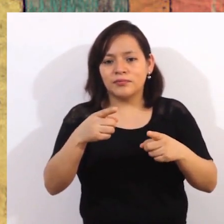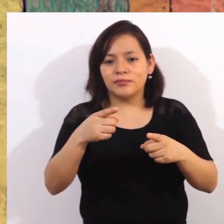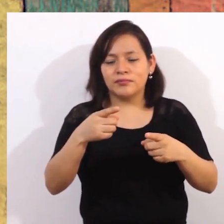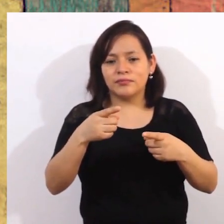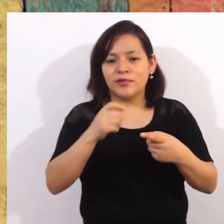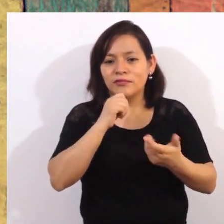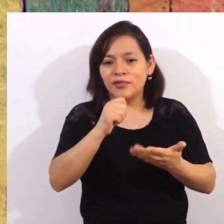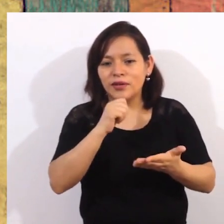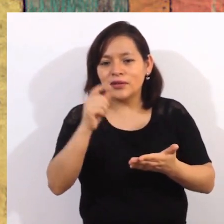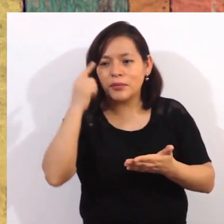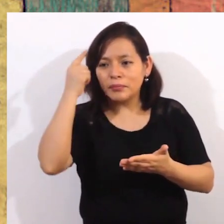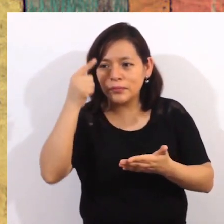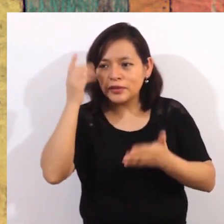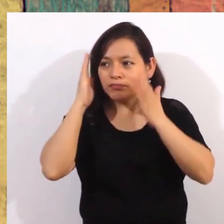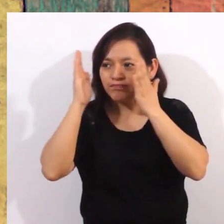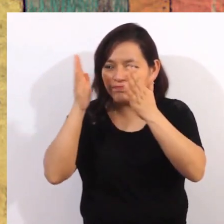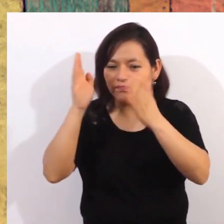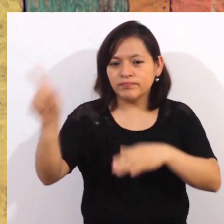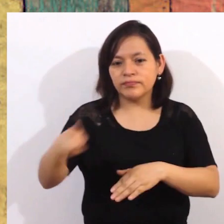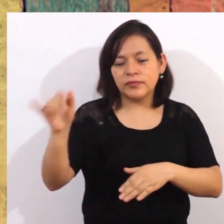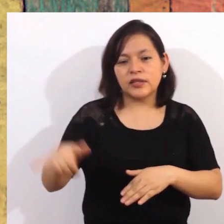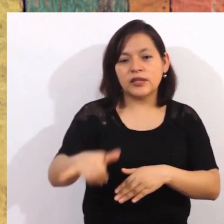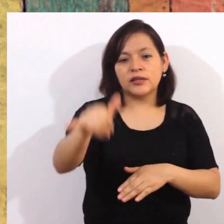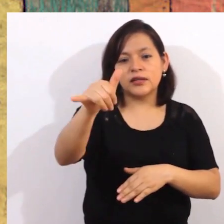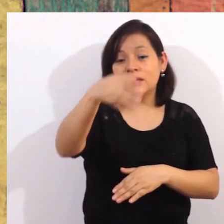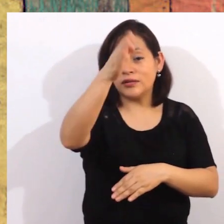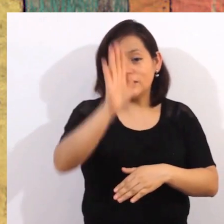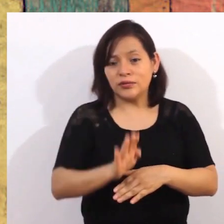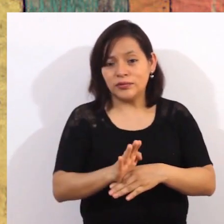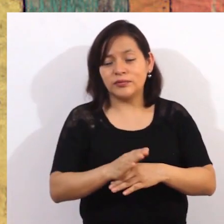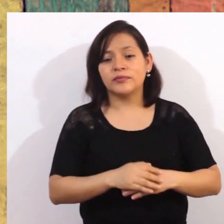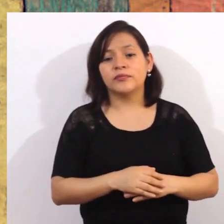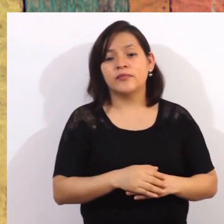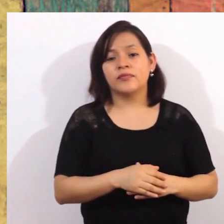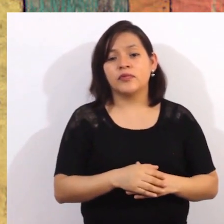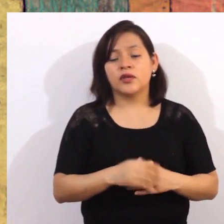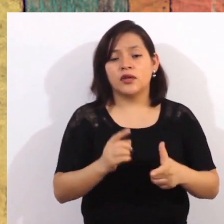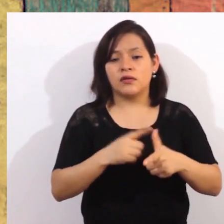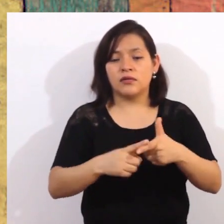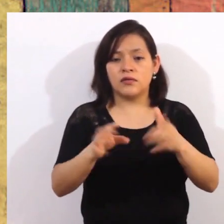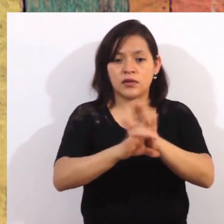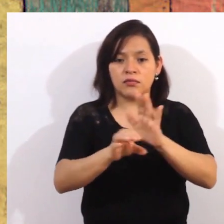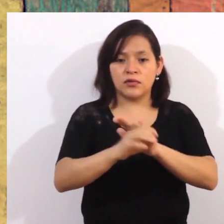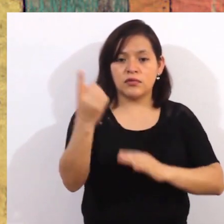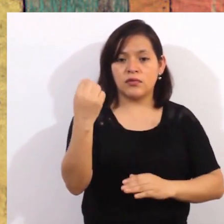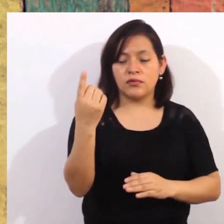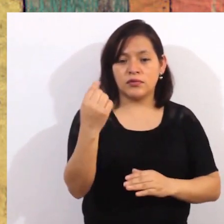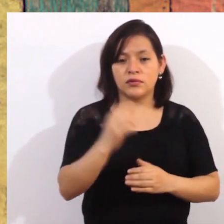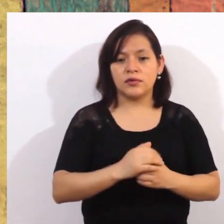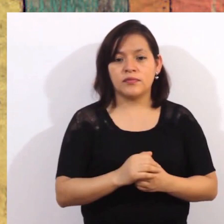está invirtiendo para la eternidad. Querido hermano y amigo, el capítulo 11,